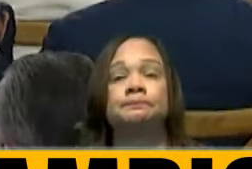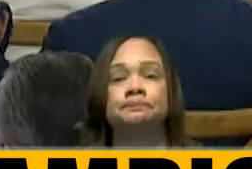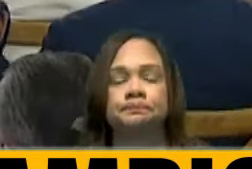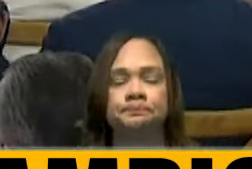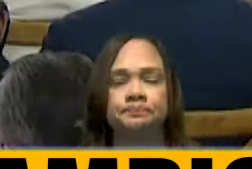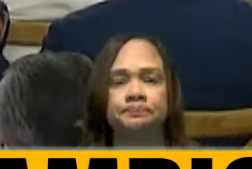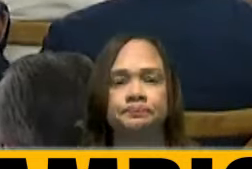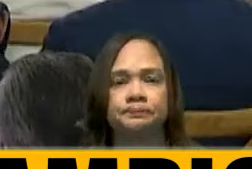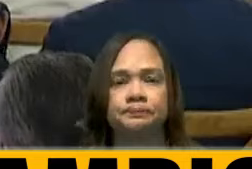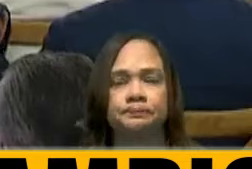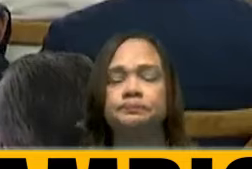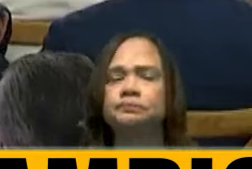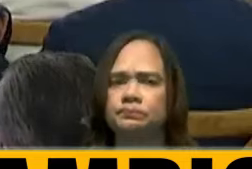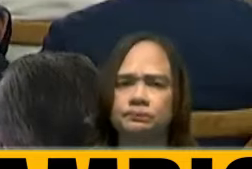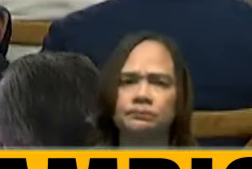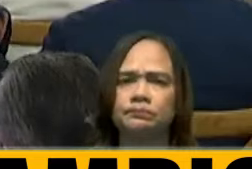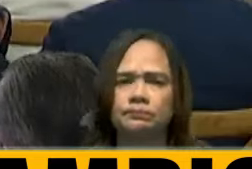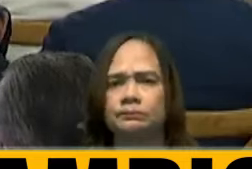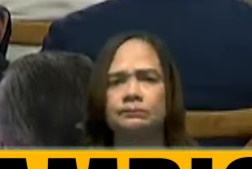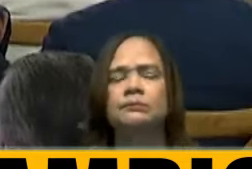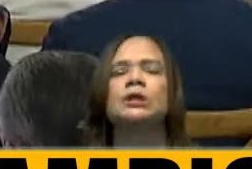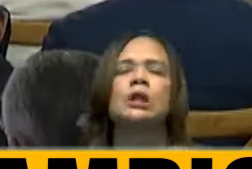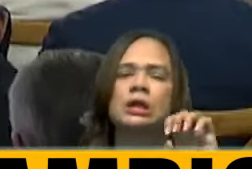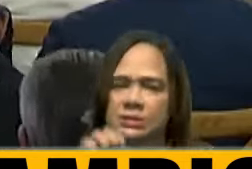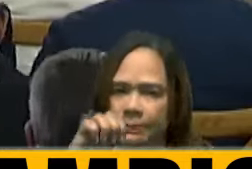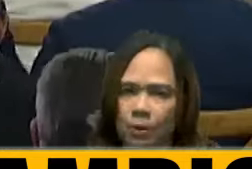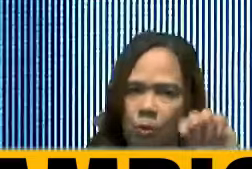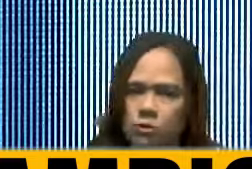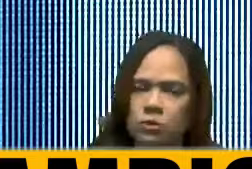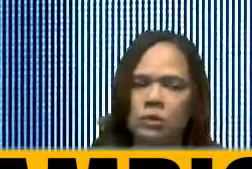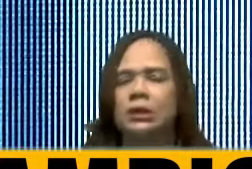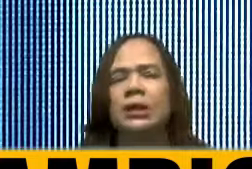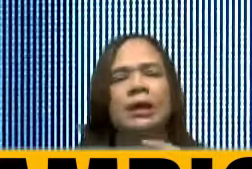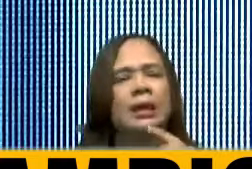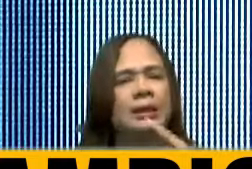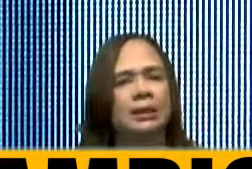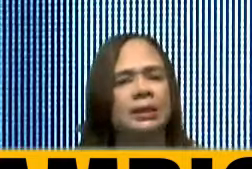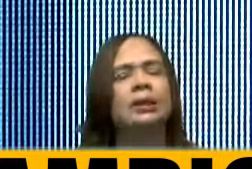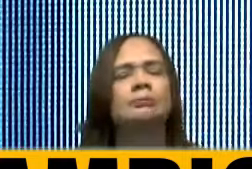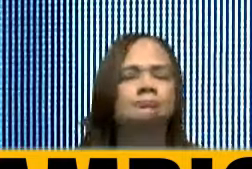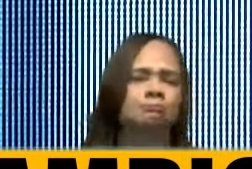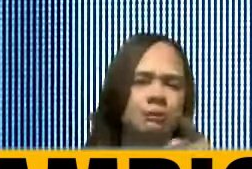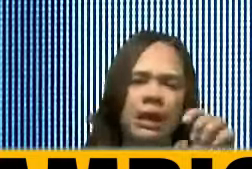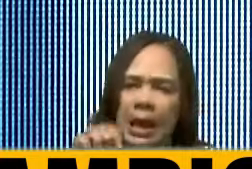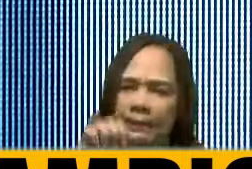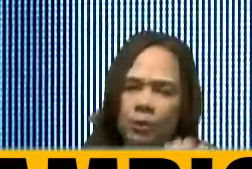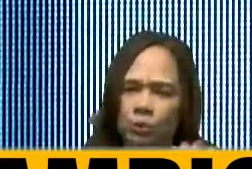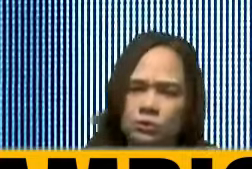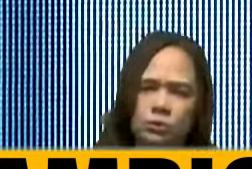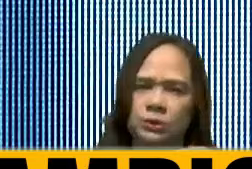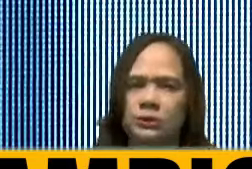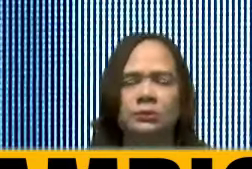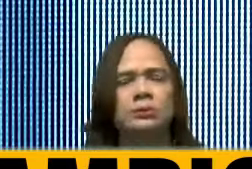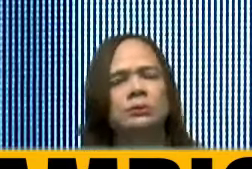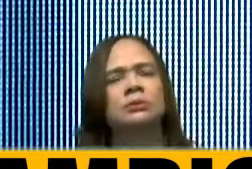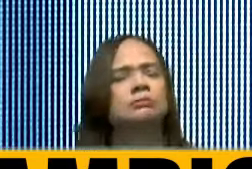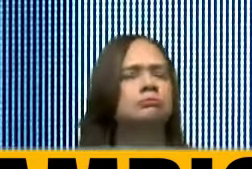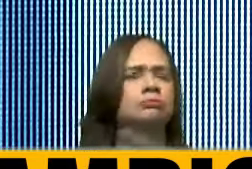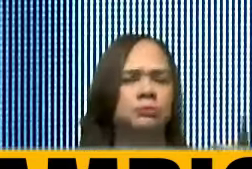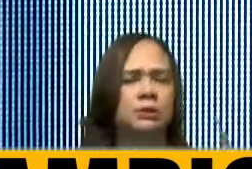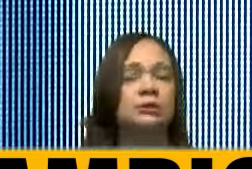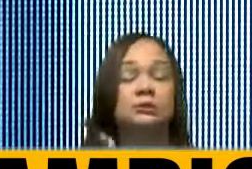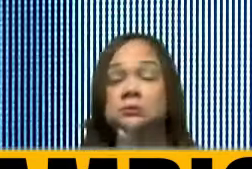Gracias nosotros nos llevamos de los indicadores Los indicadores eh que están ahí y